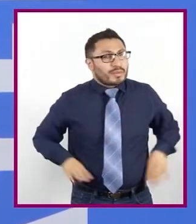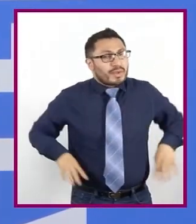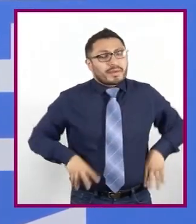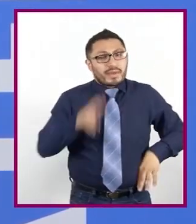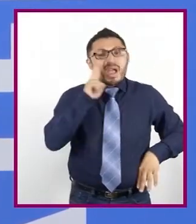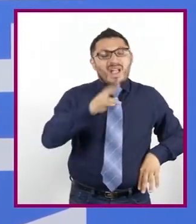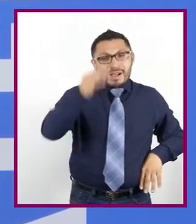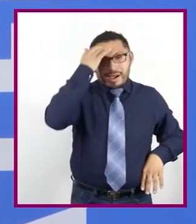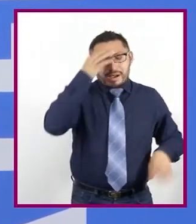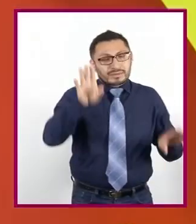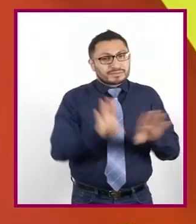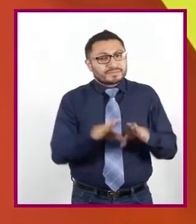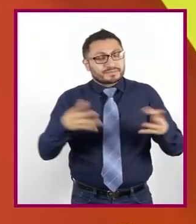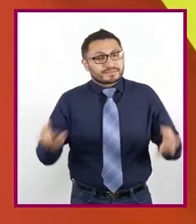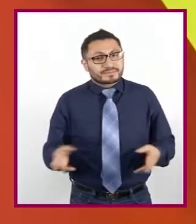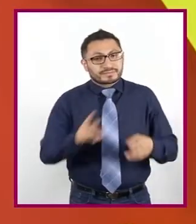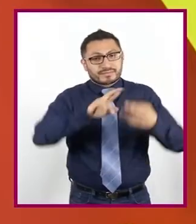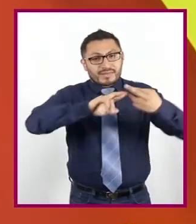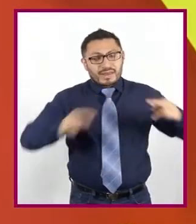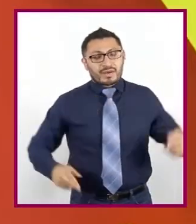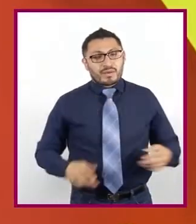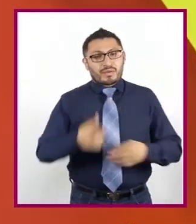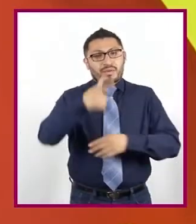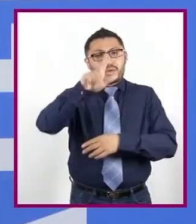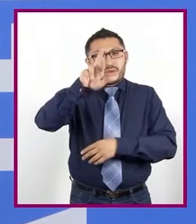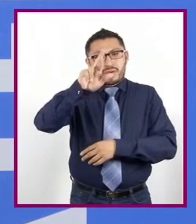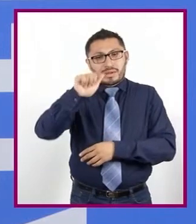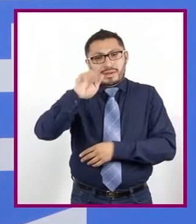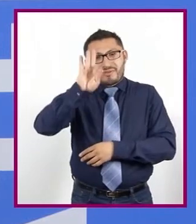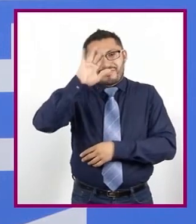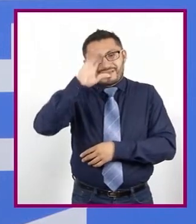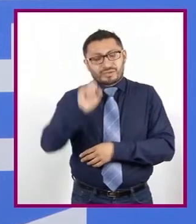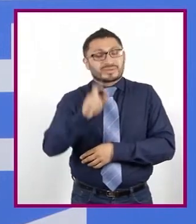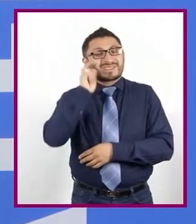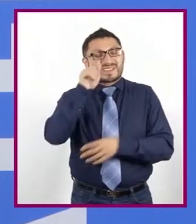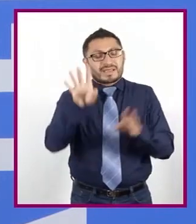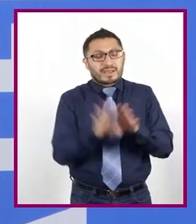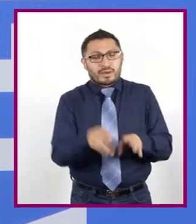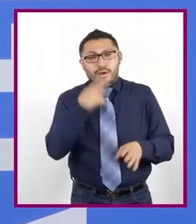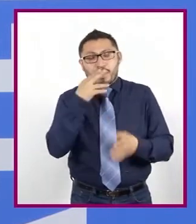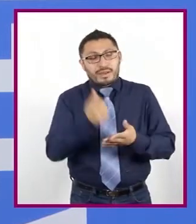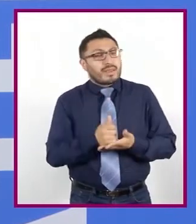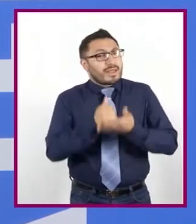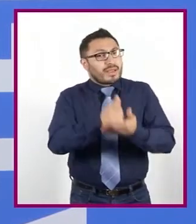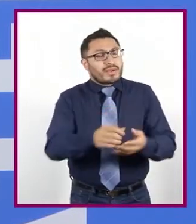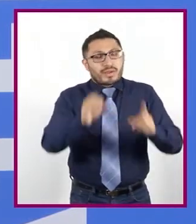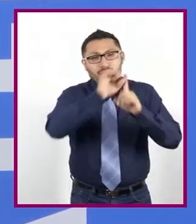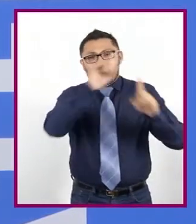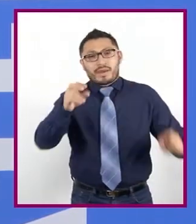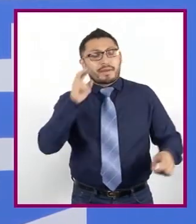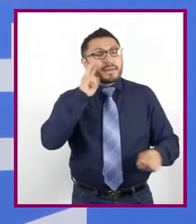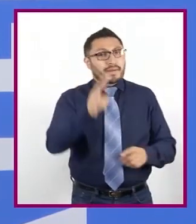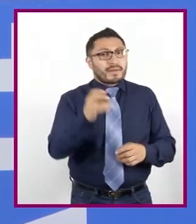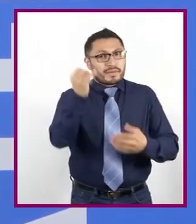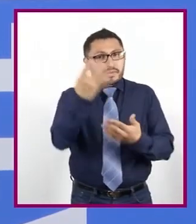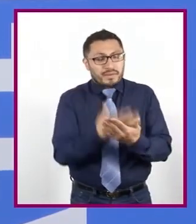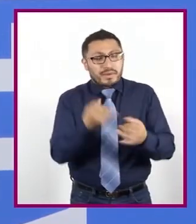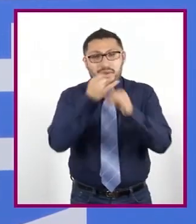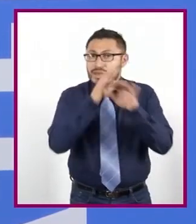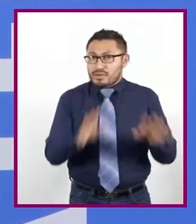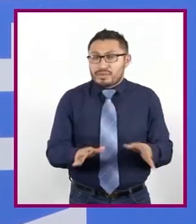se conocen como recursos gráficos. Tales recursos ayudan a organizar visualmente la